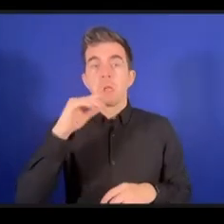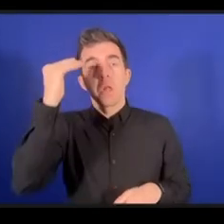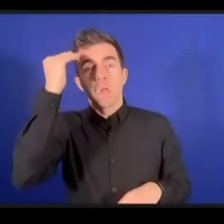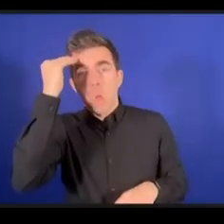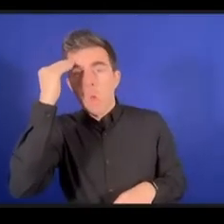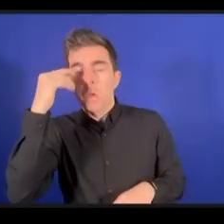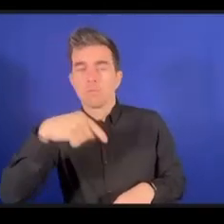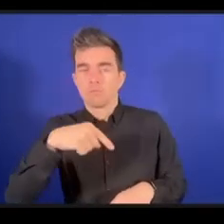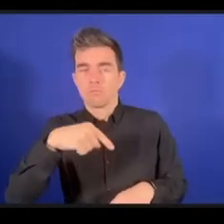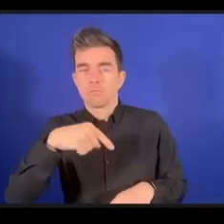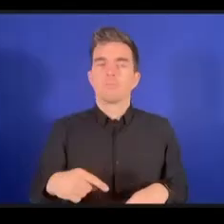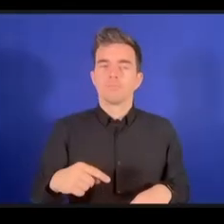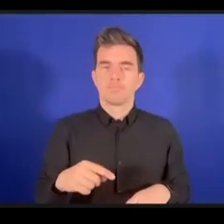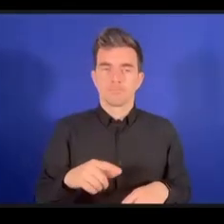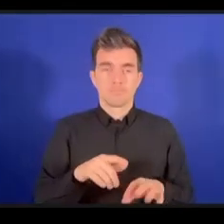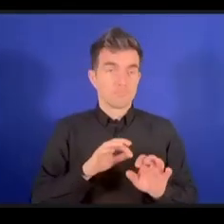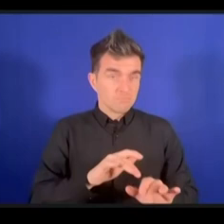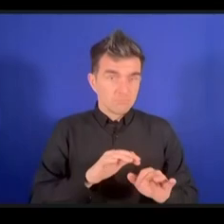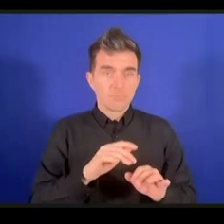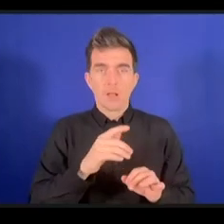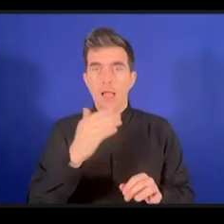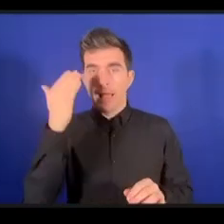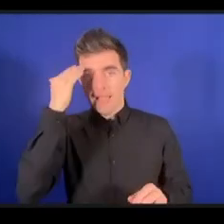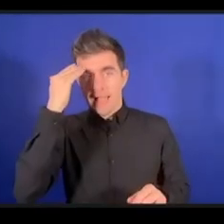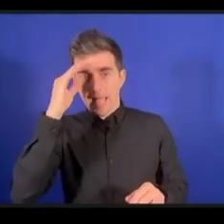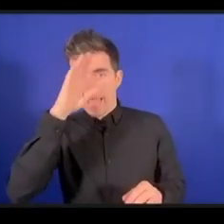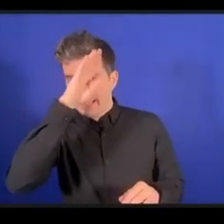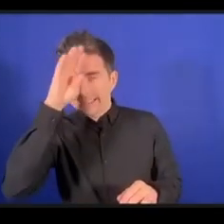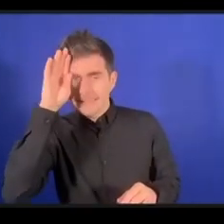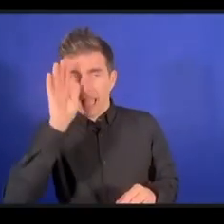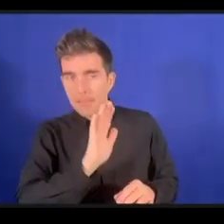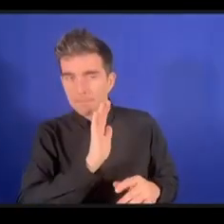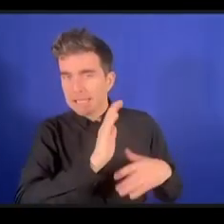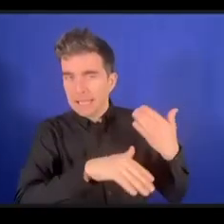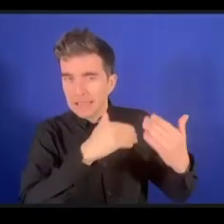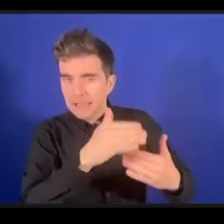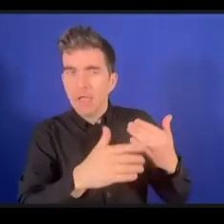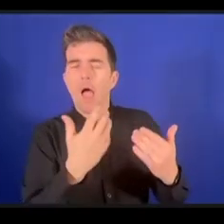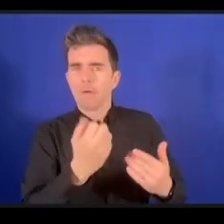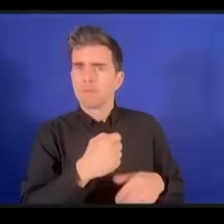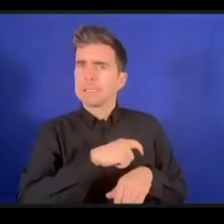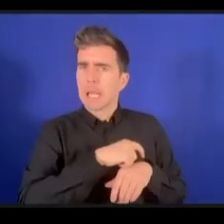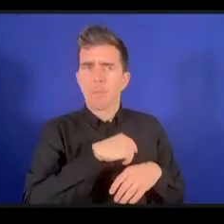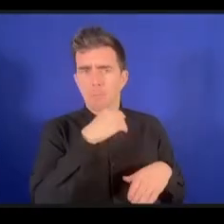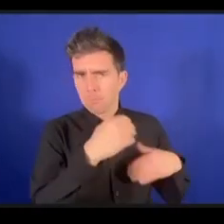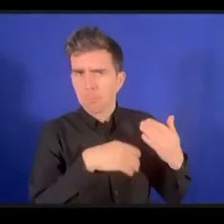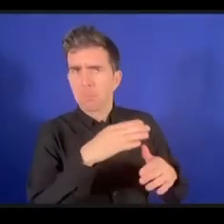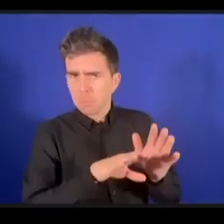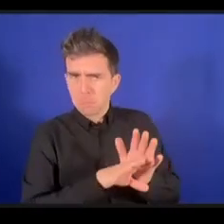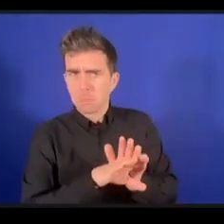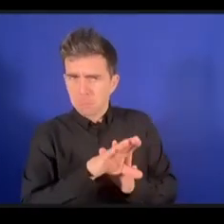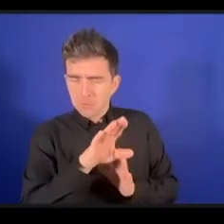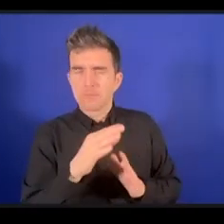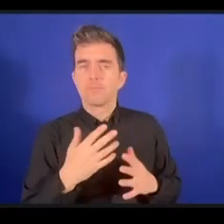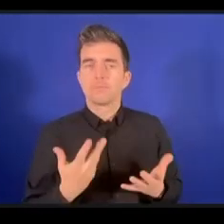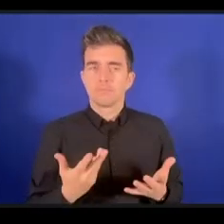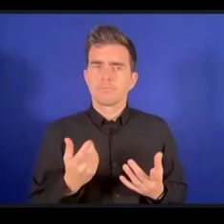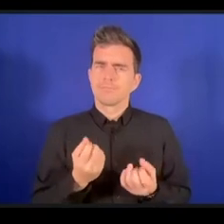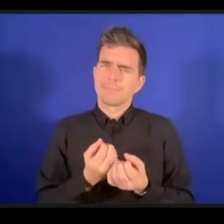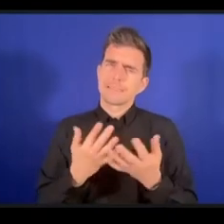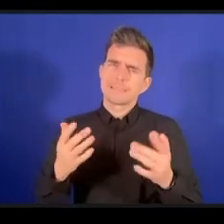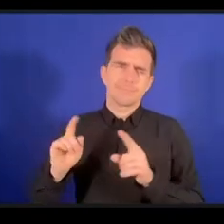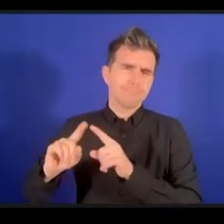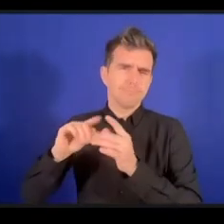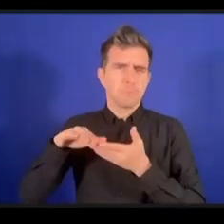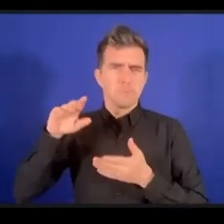pues está creciendo Y está abordando muchísimos más temas sobre todo en el el ámbito de las Matemáticas pero que va mucho más